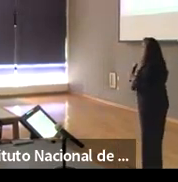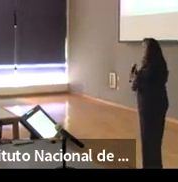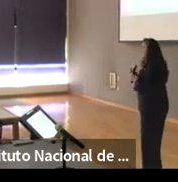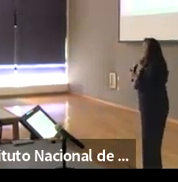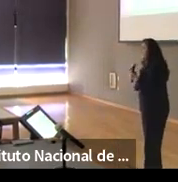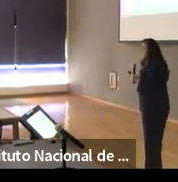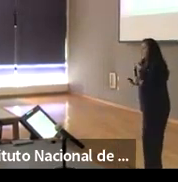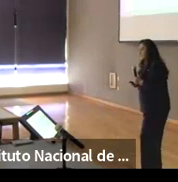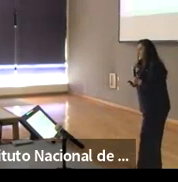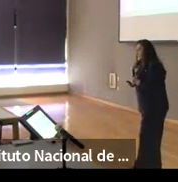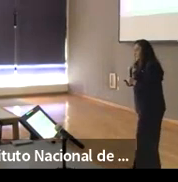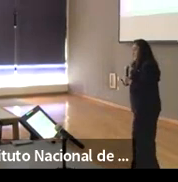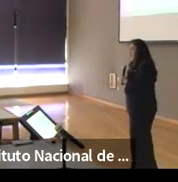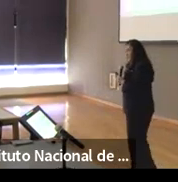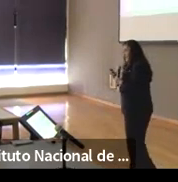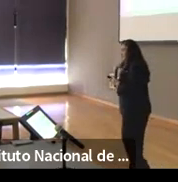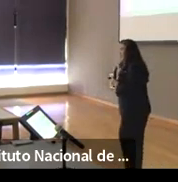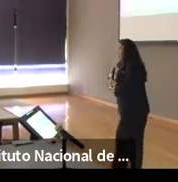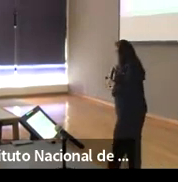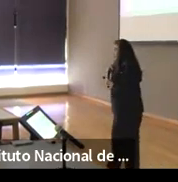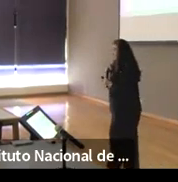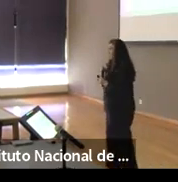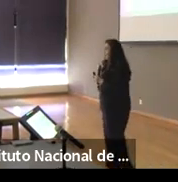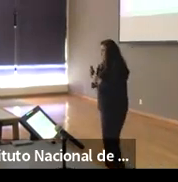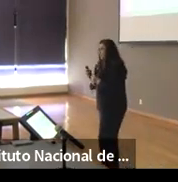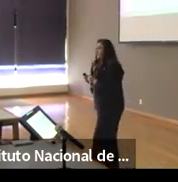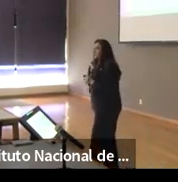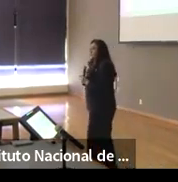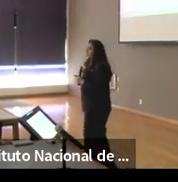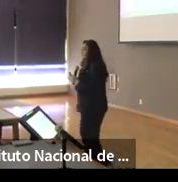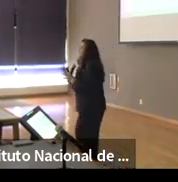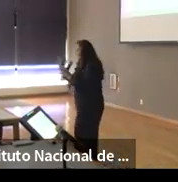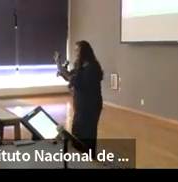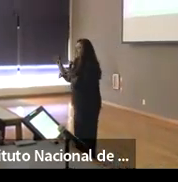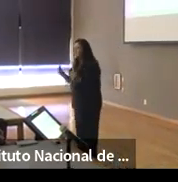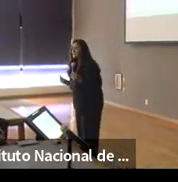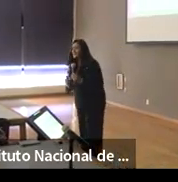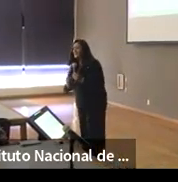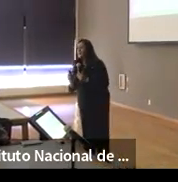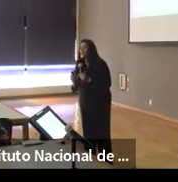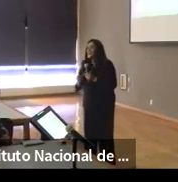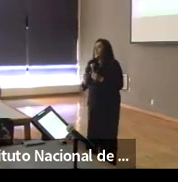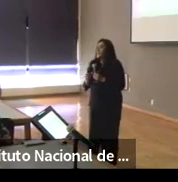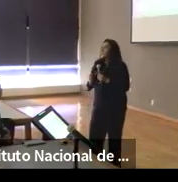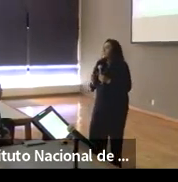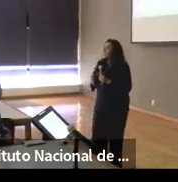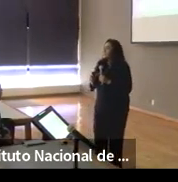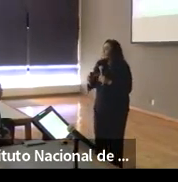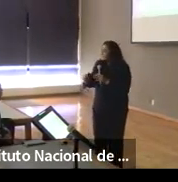difícil pensar y aquí voy a hacer otro ejemplo ya no con la doctora Reyes con alguien más